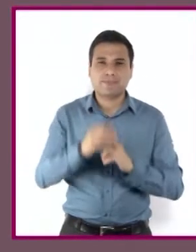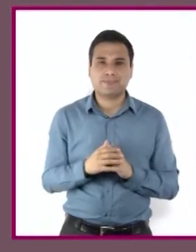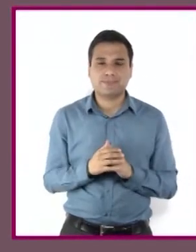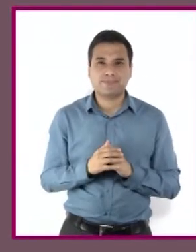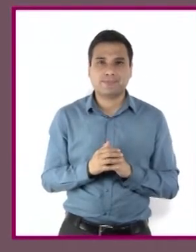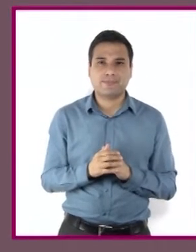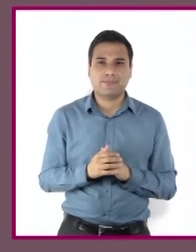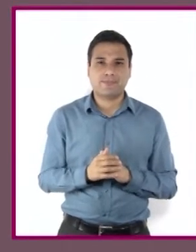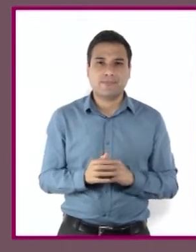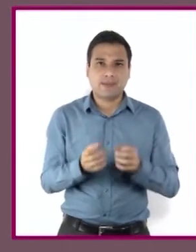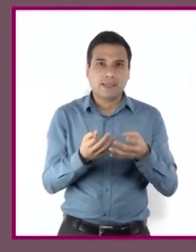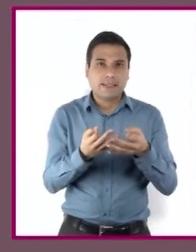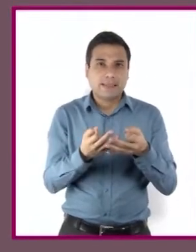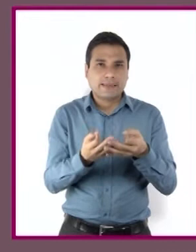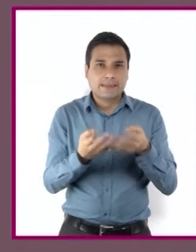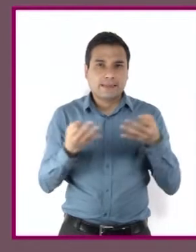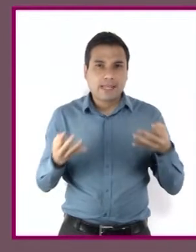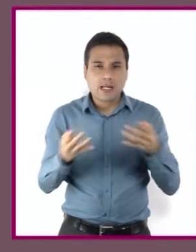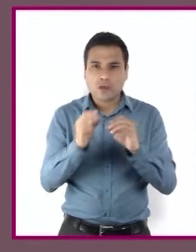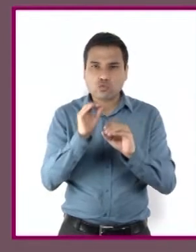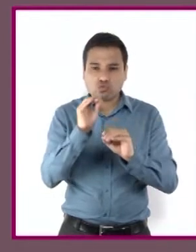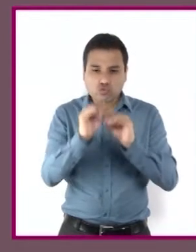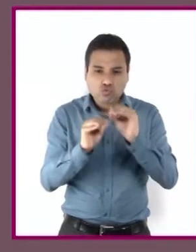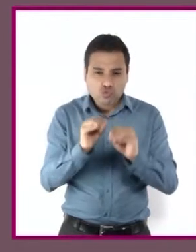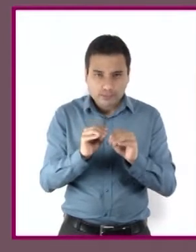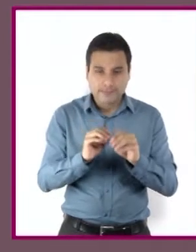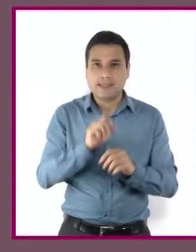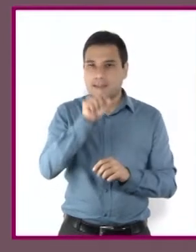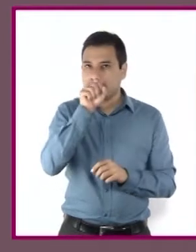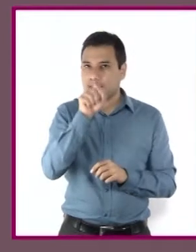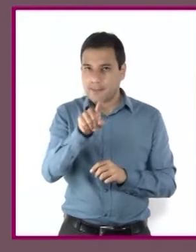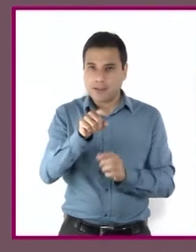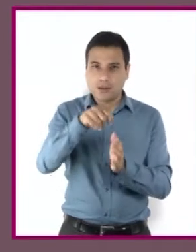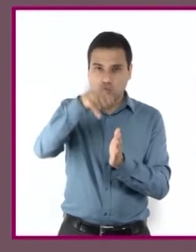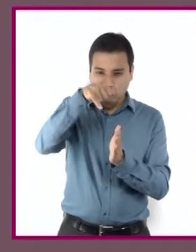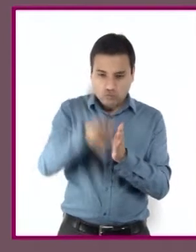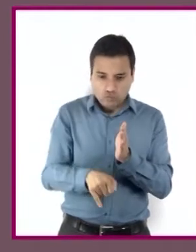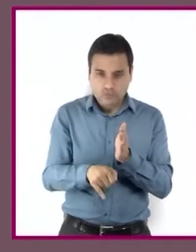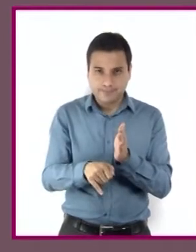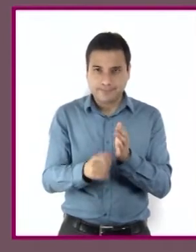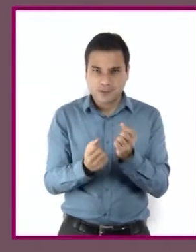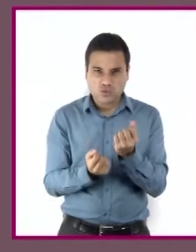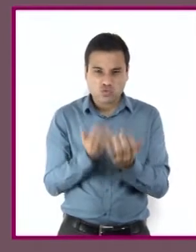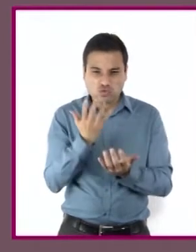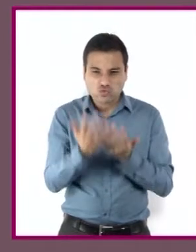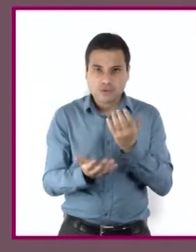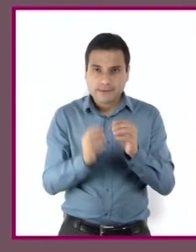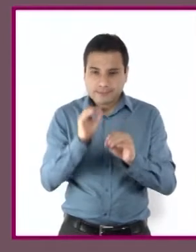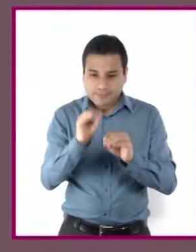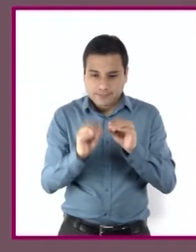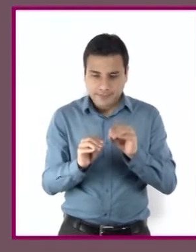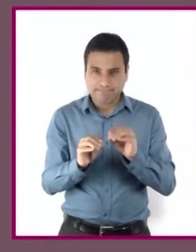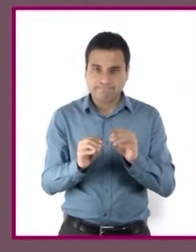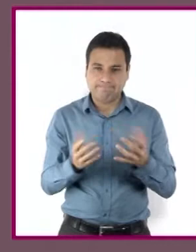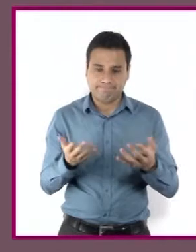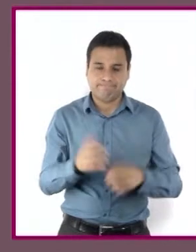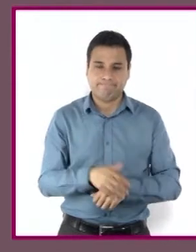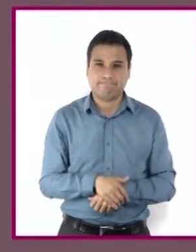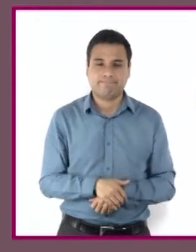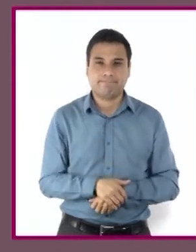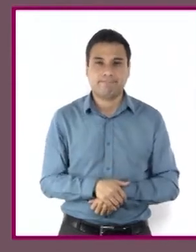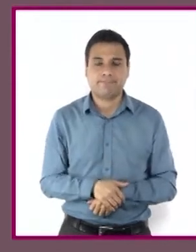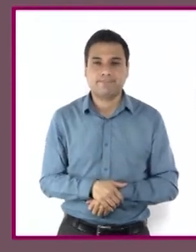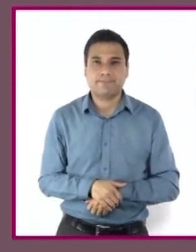tierra, conocida como Tlalticpac, y el inframundo, que se denominó como Mictlán en náhuatl o Xibalbá entre